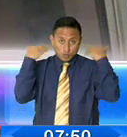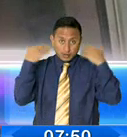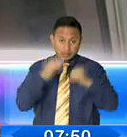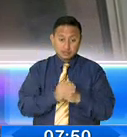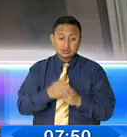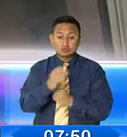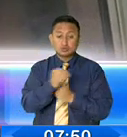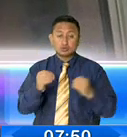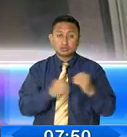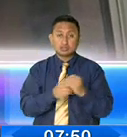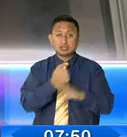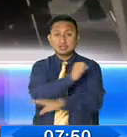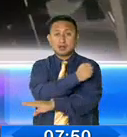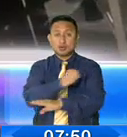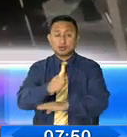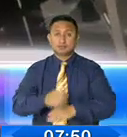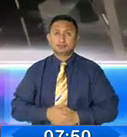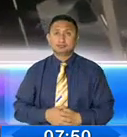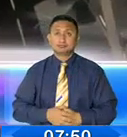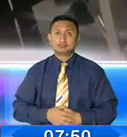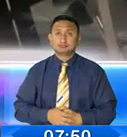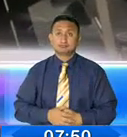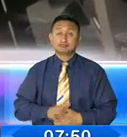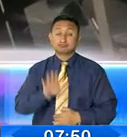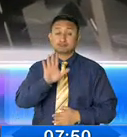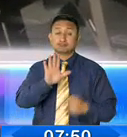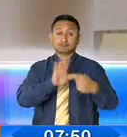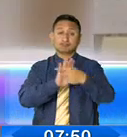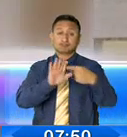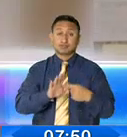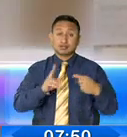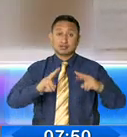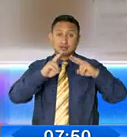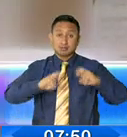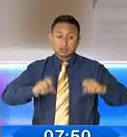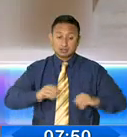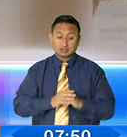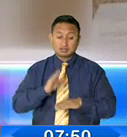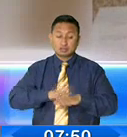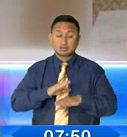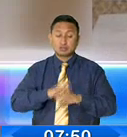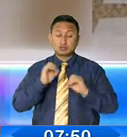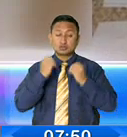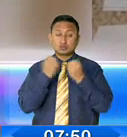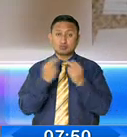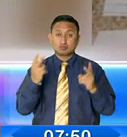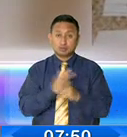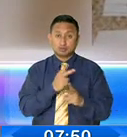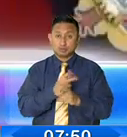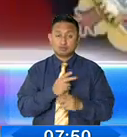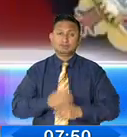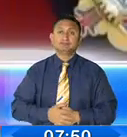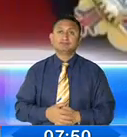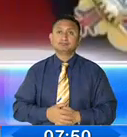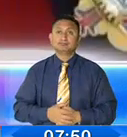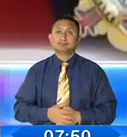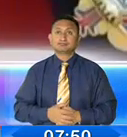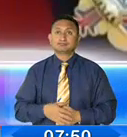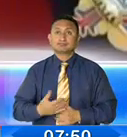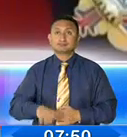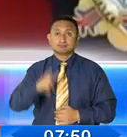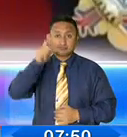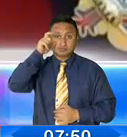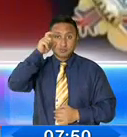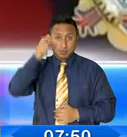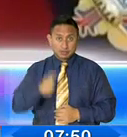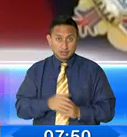en San Borondón. A todos ellos se los investiga por presunta delincuencia organizada. La fiscal general de la